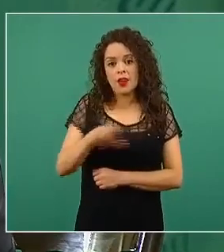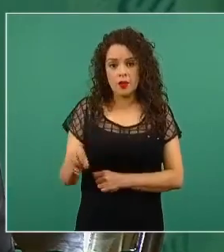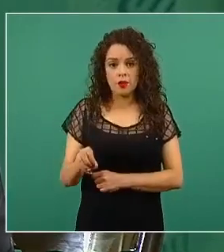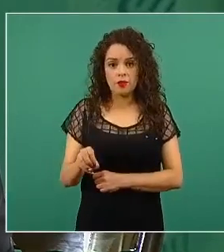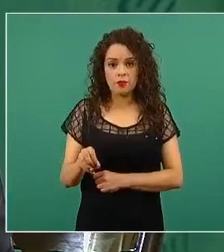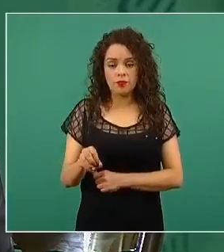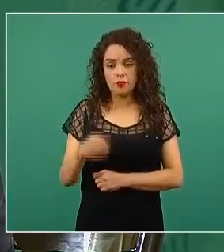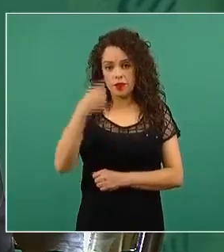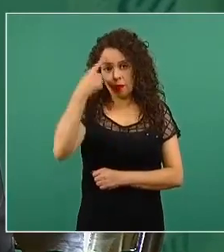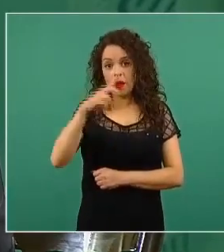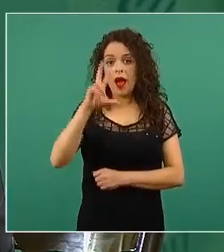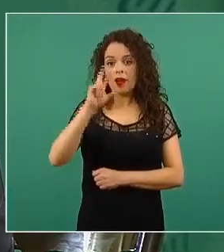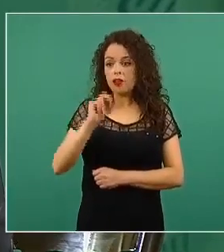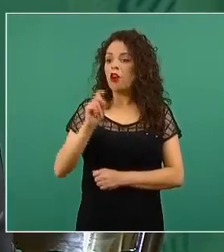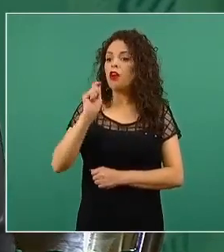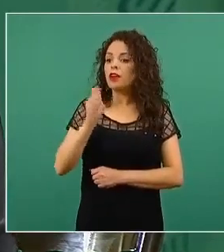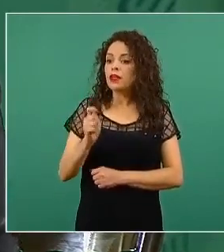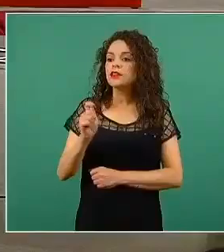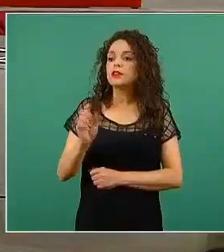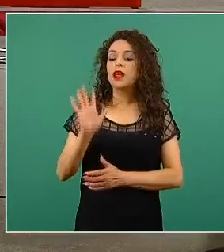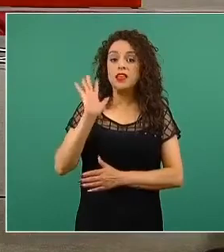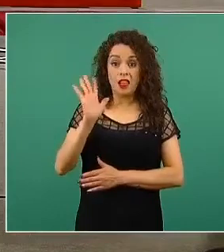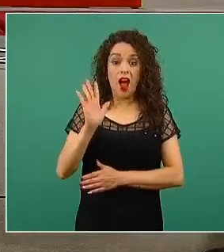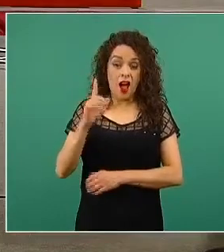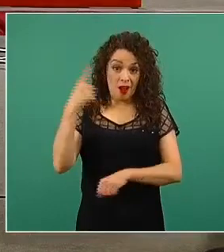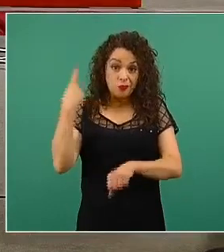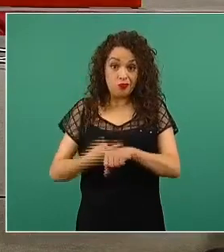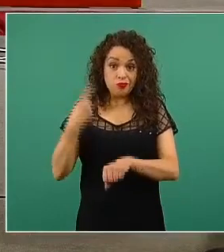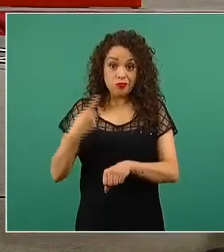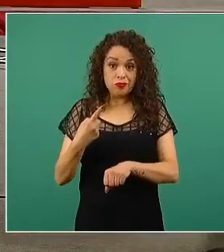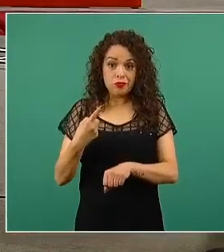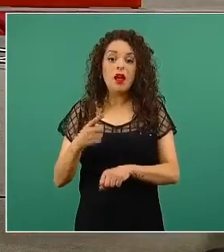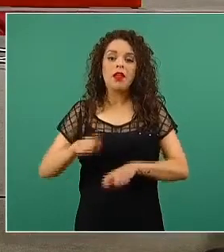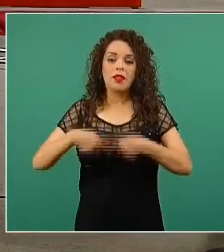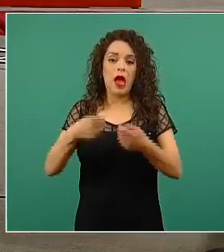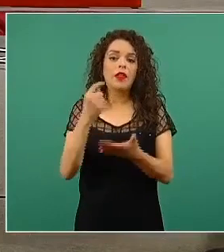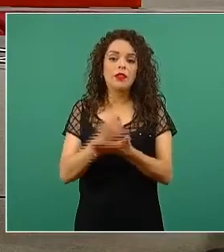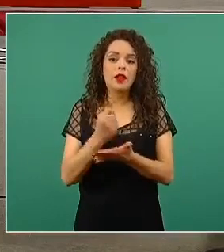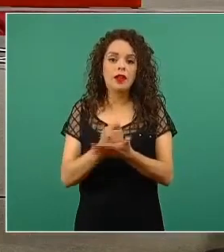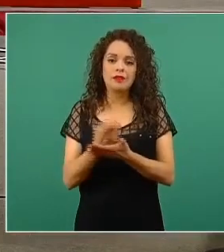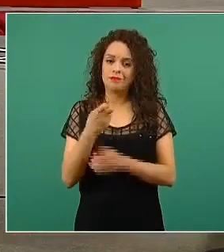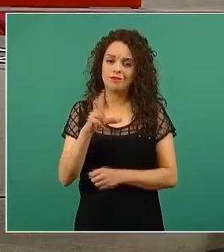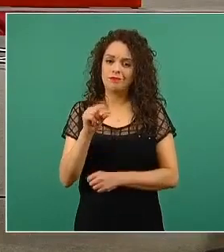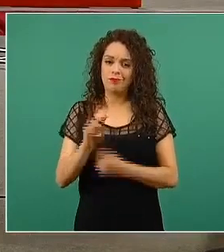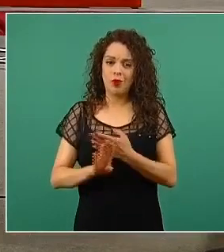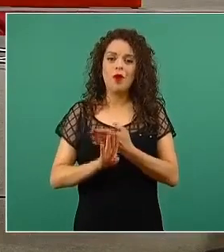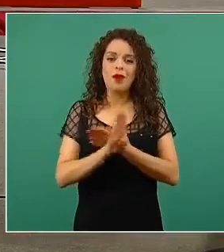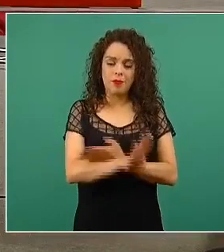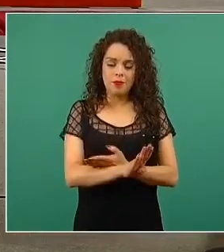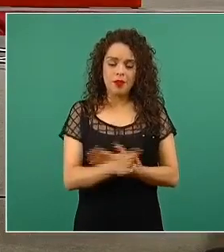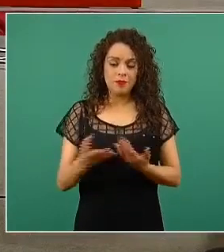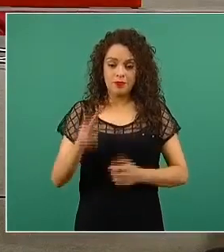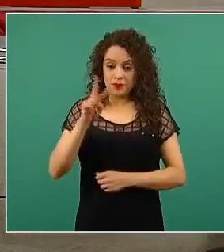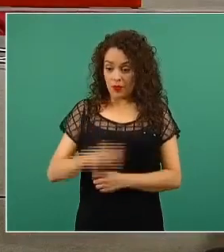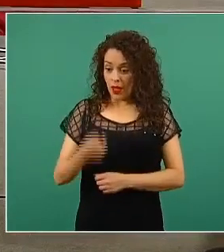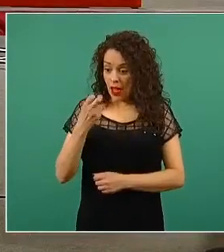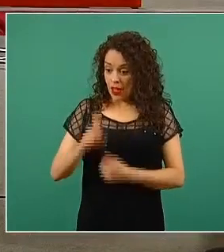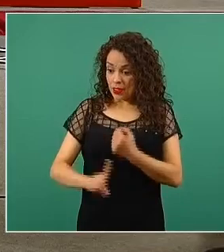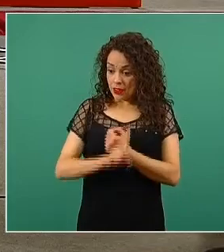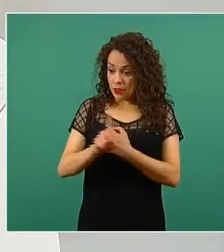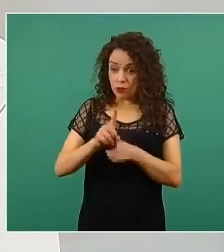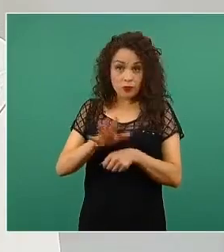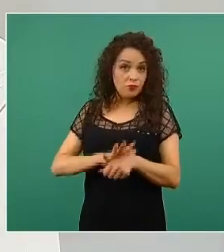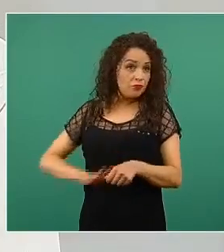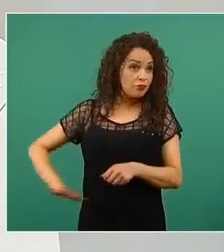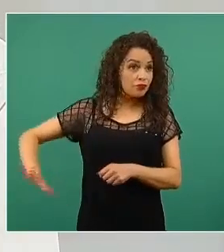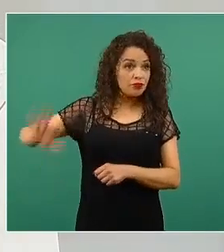al tratamiento del daño, ¿no? Yo creo que esta epidemia, este problema de salud